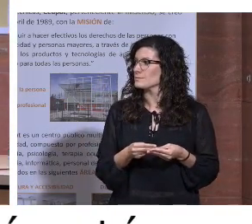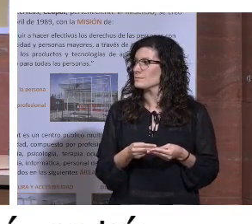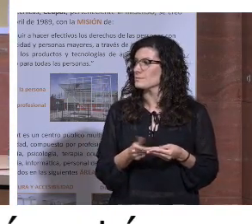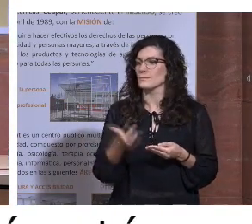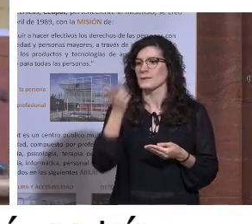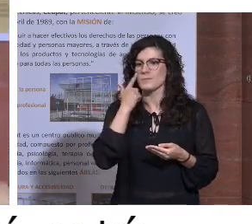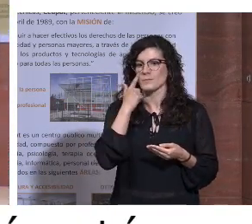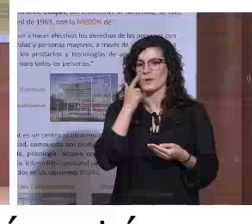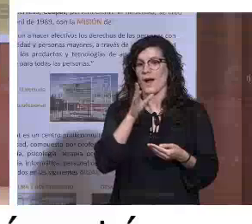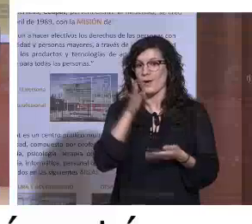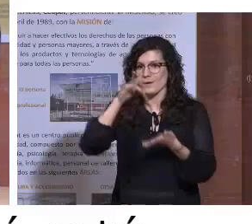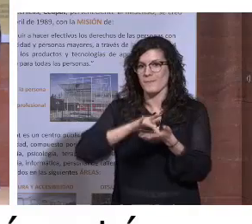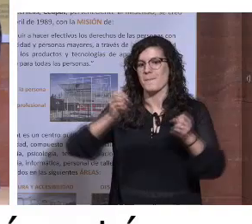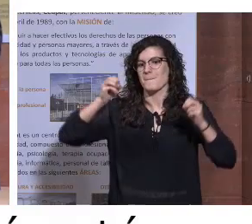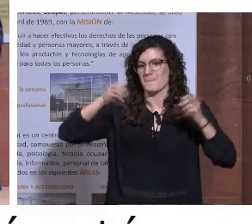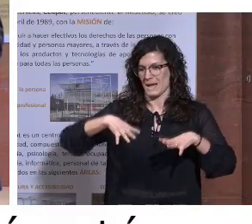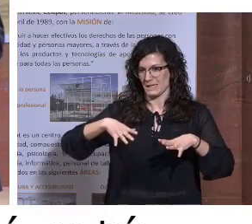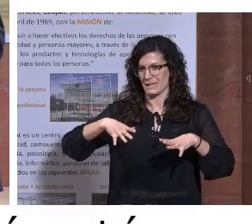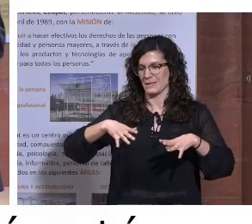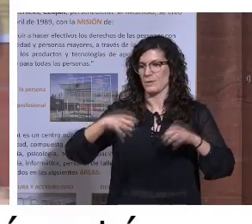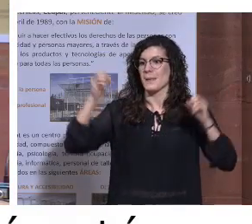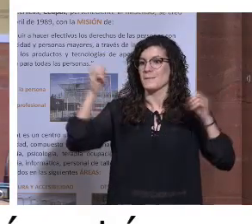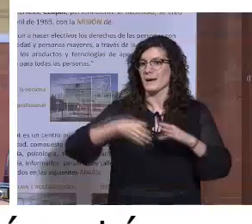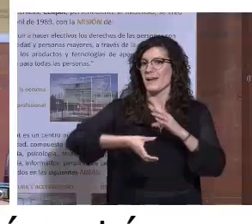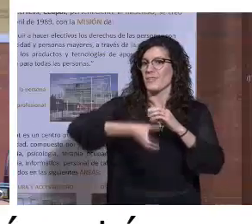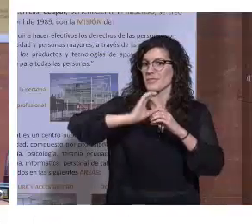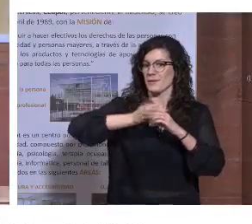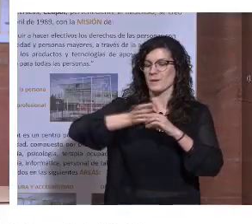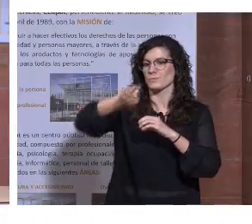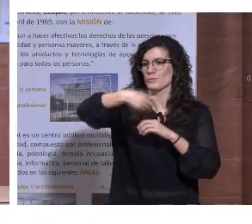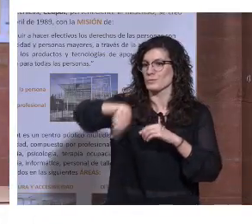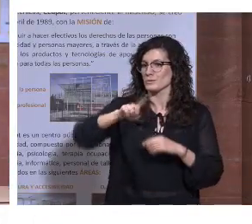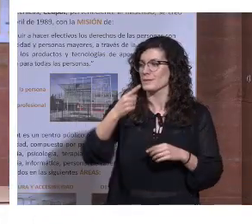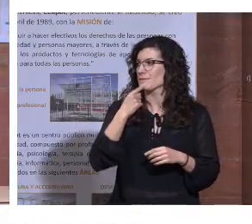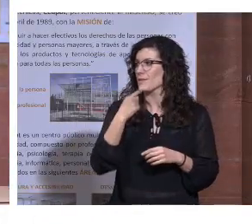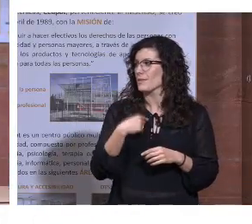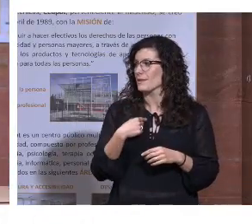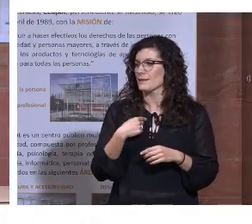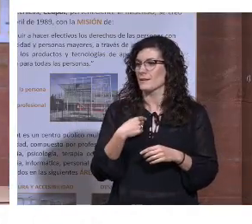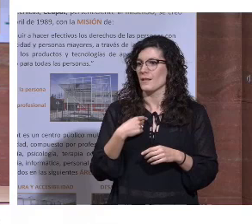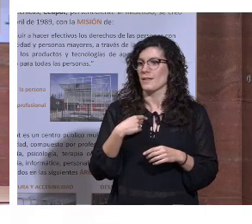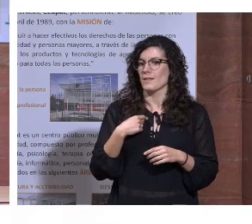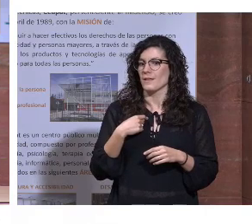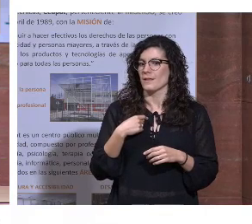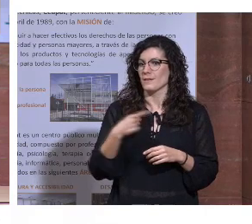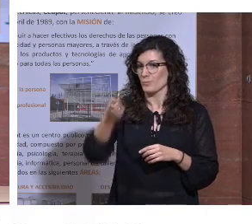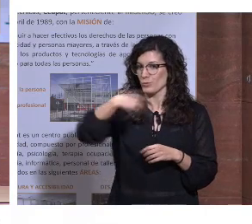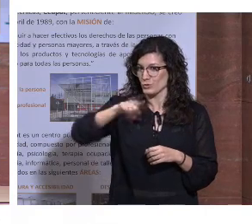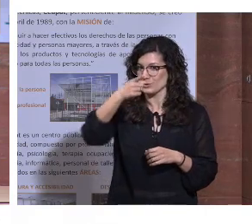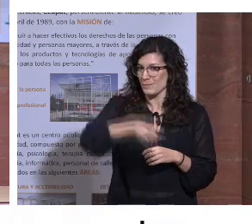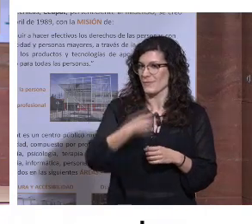Vamos a hacer la magia. La magia de CEAPAD lo vais a decir vosotros, verbalmente. Y vosotros también, ¿eh? Y yo